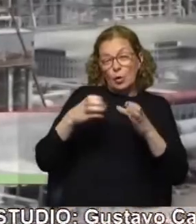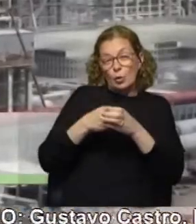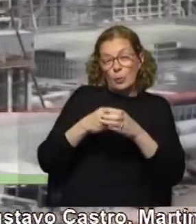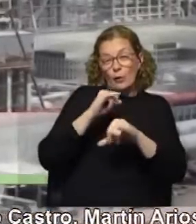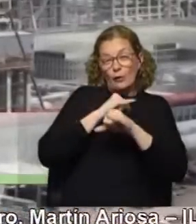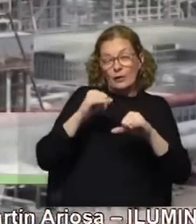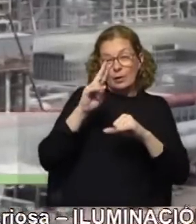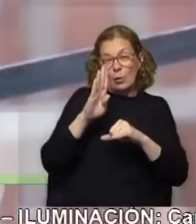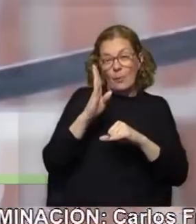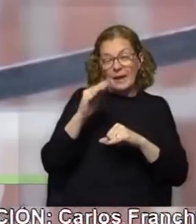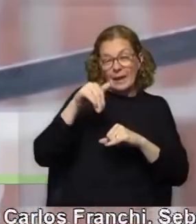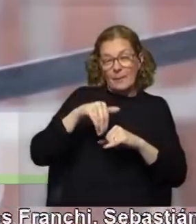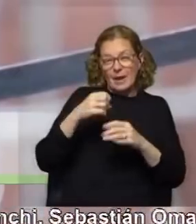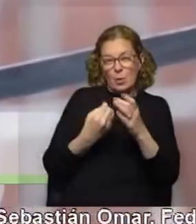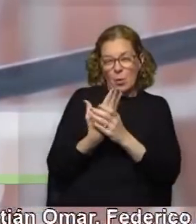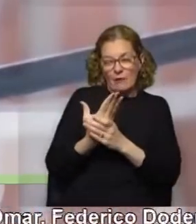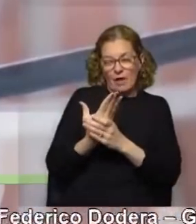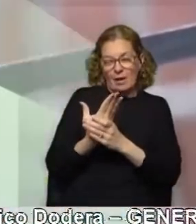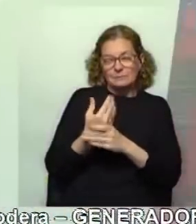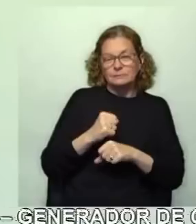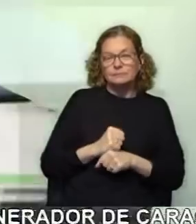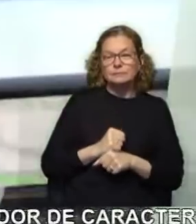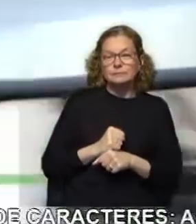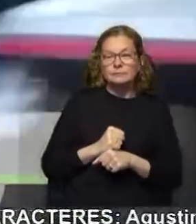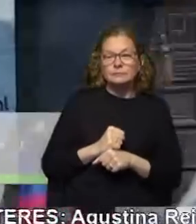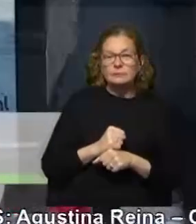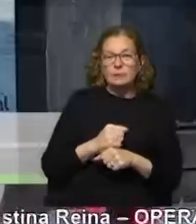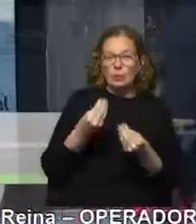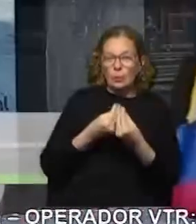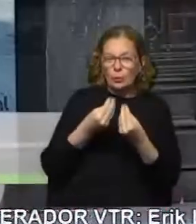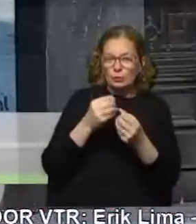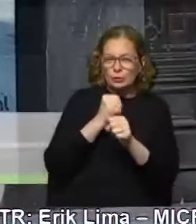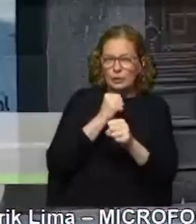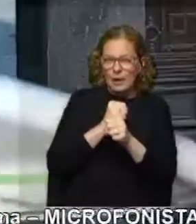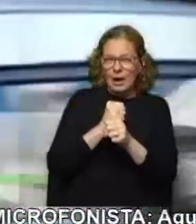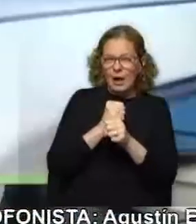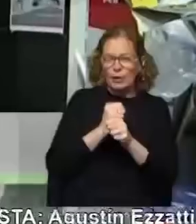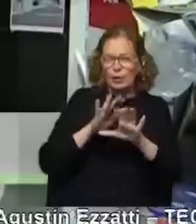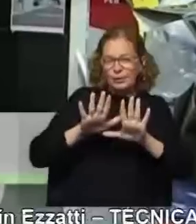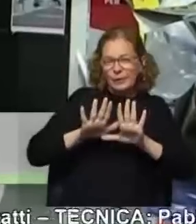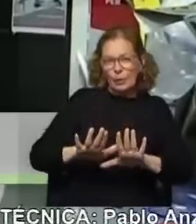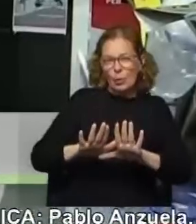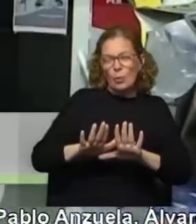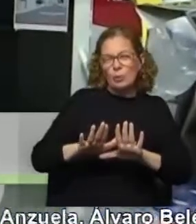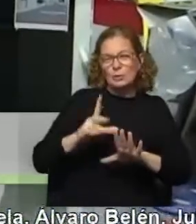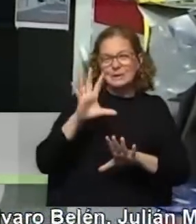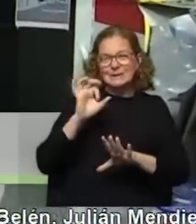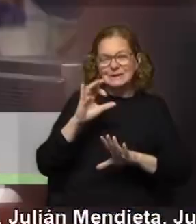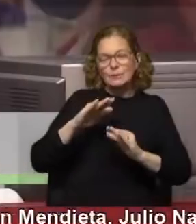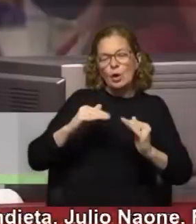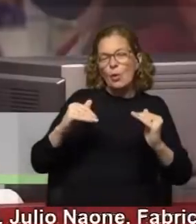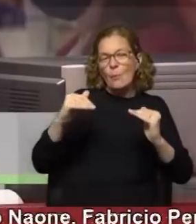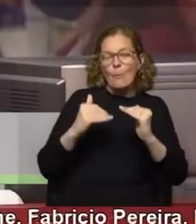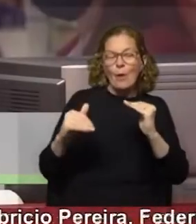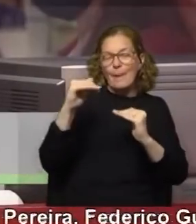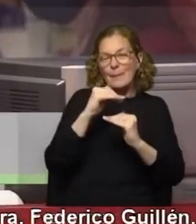culminan las obras para la nueva planta de celulosa de upm la cantidad de trabajadores y trabajadoras en el seguro de paro en septiembre se mantuvo